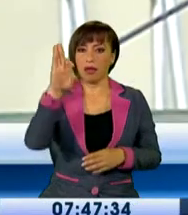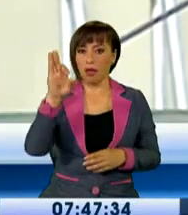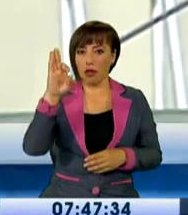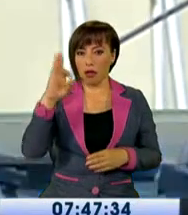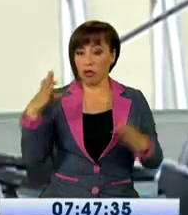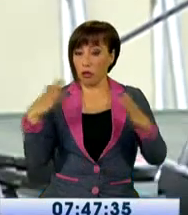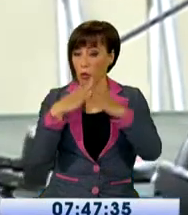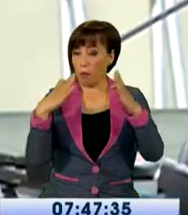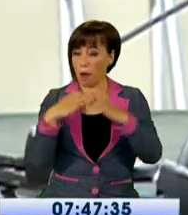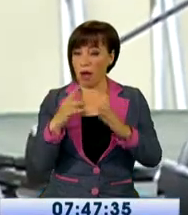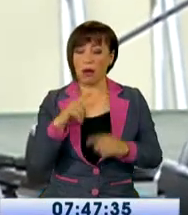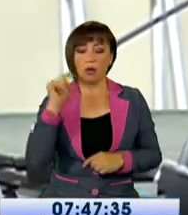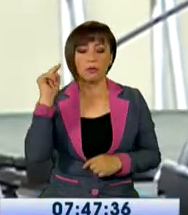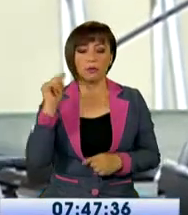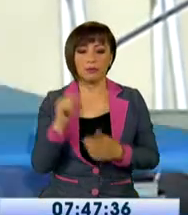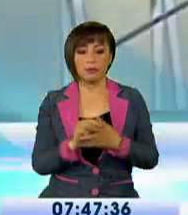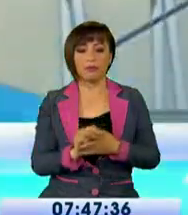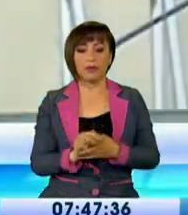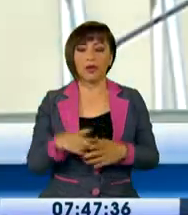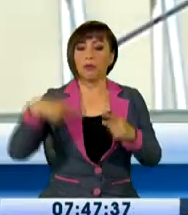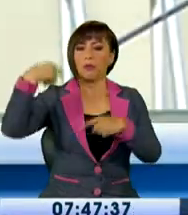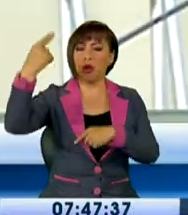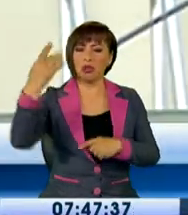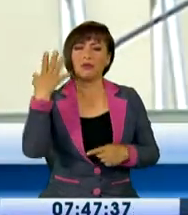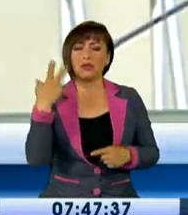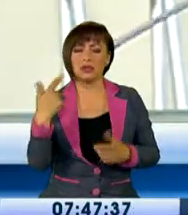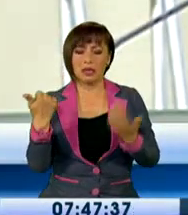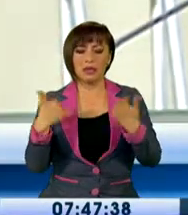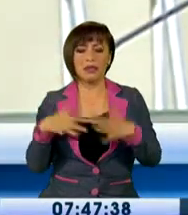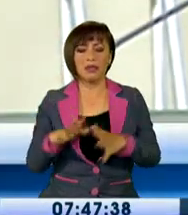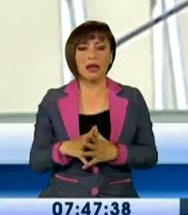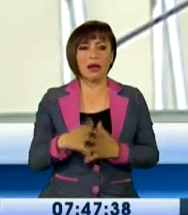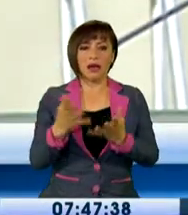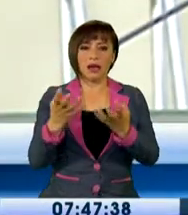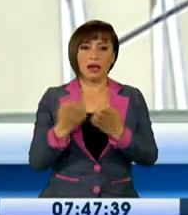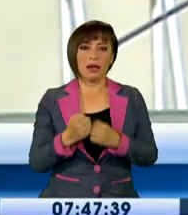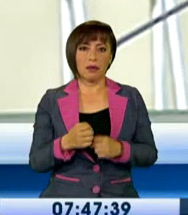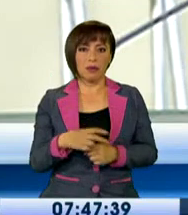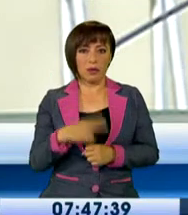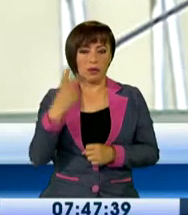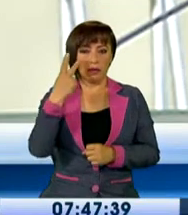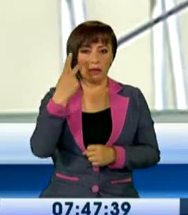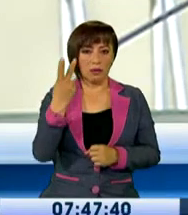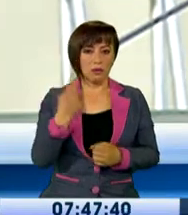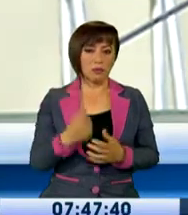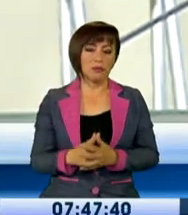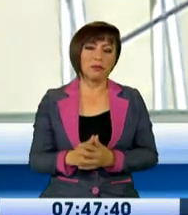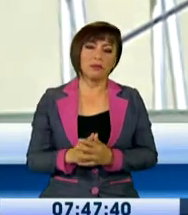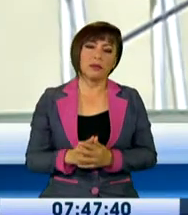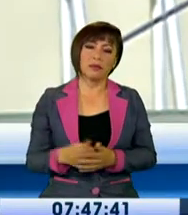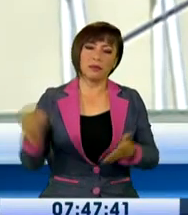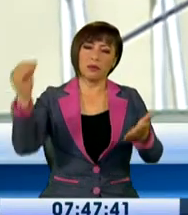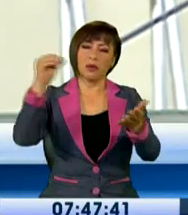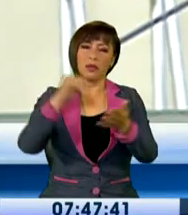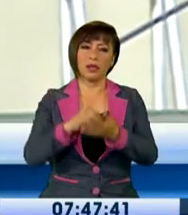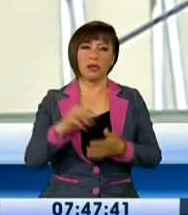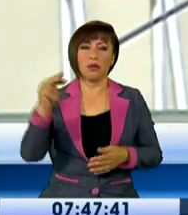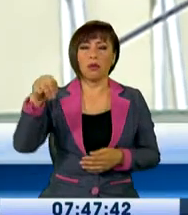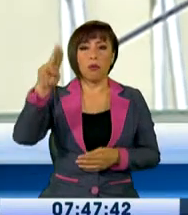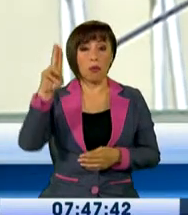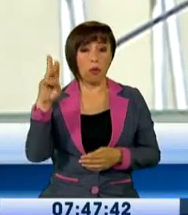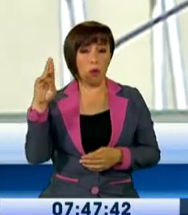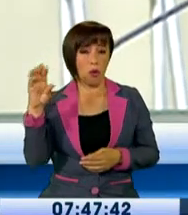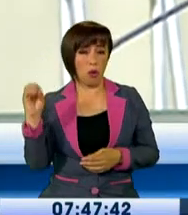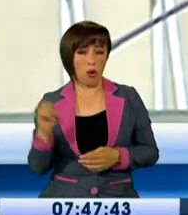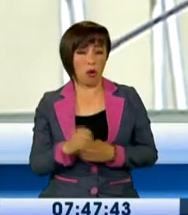En los próximos días estaremos en capacidad de contratar un muro que vendría a dar una solución importantísima